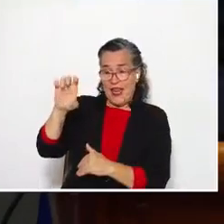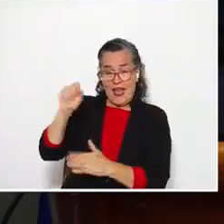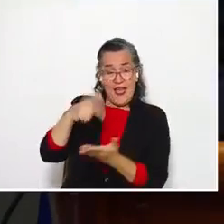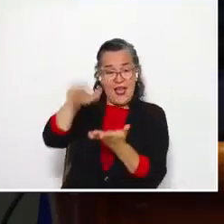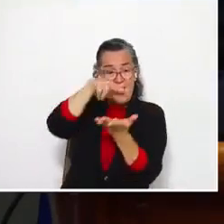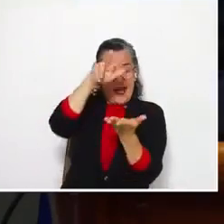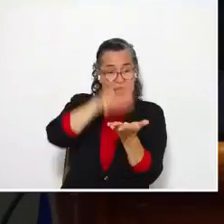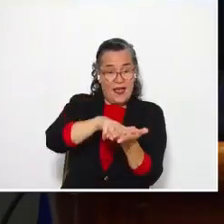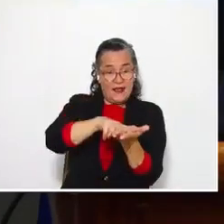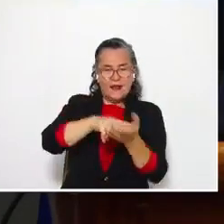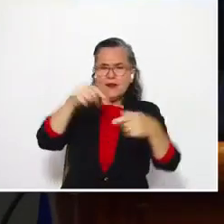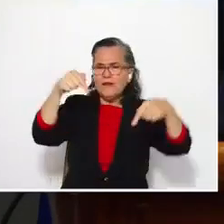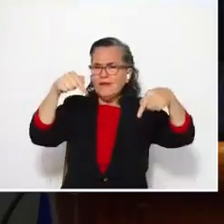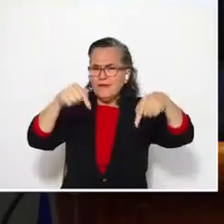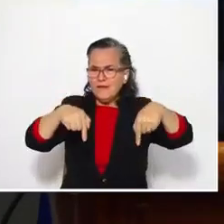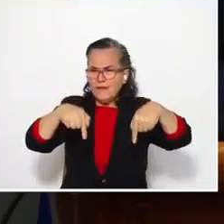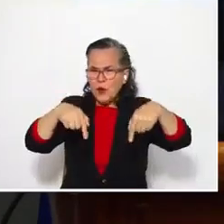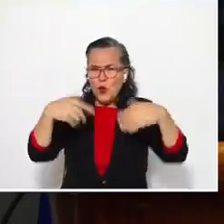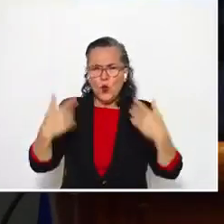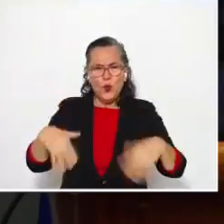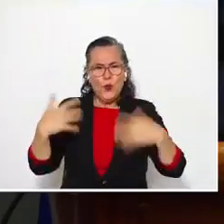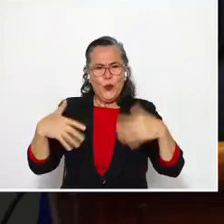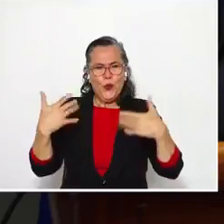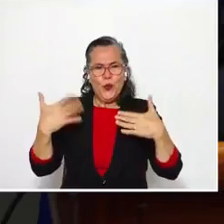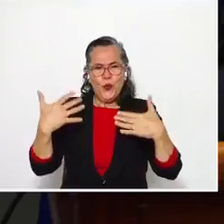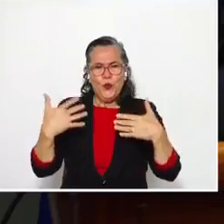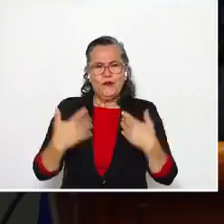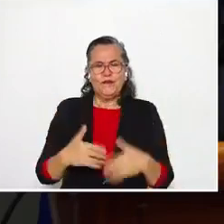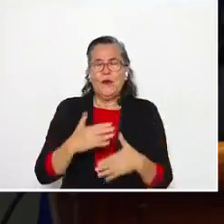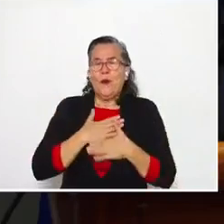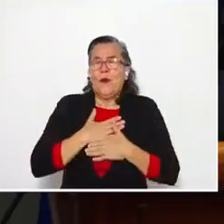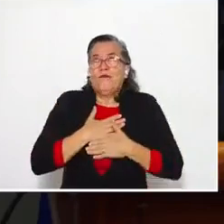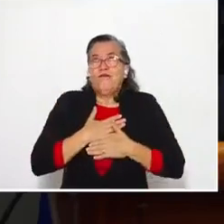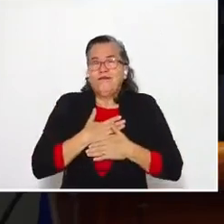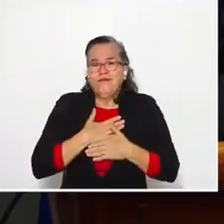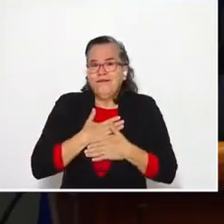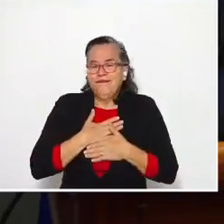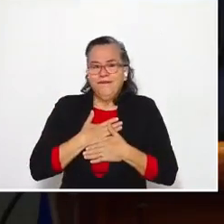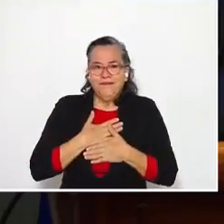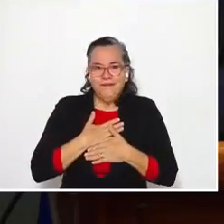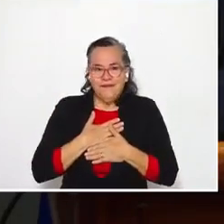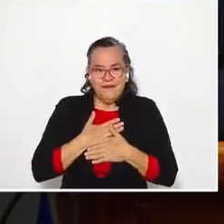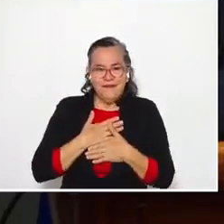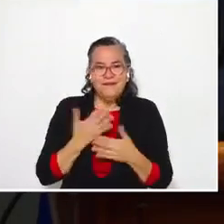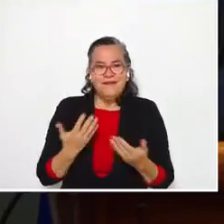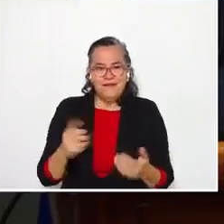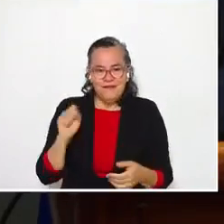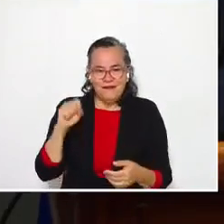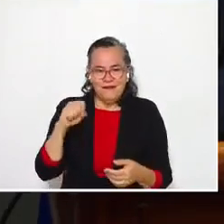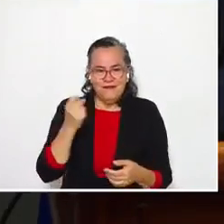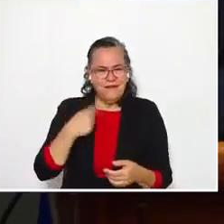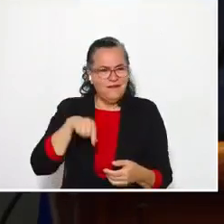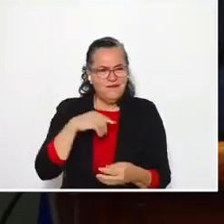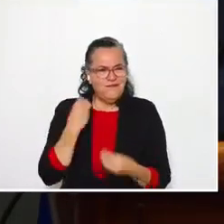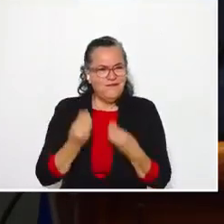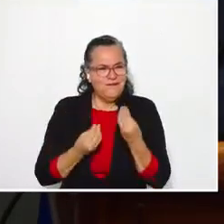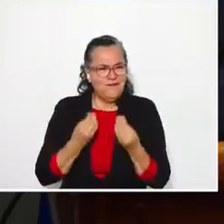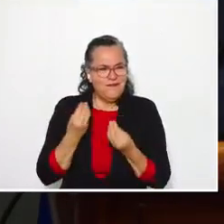es un momento realmente conmovedor porque hemos